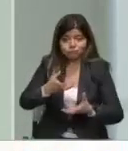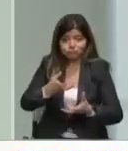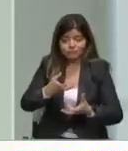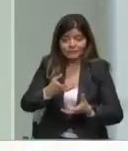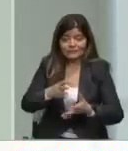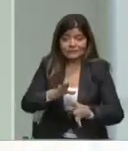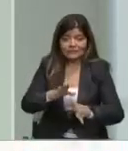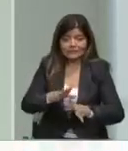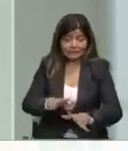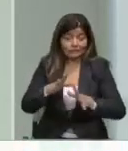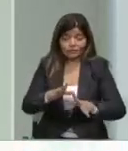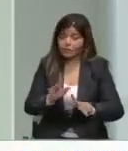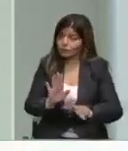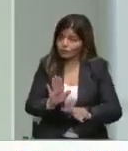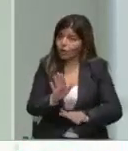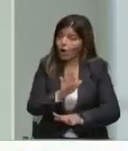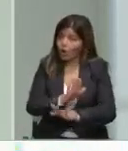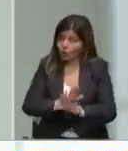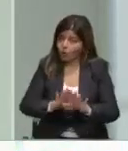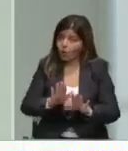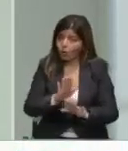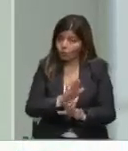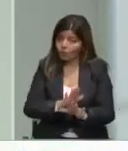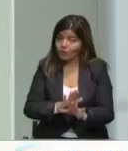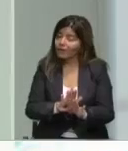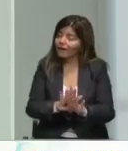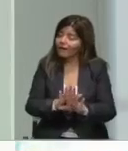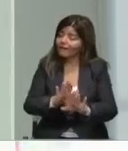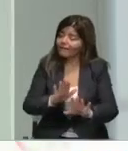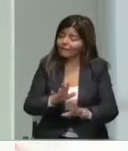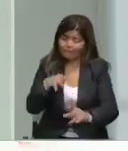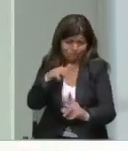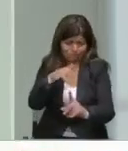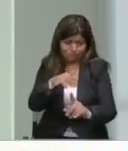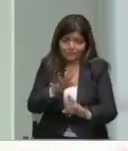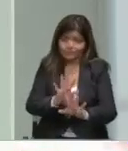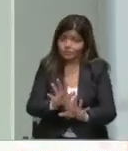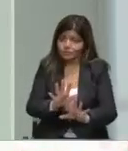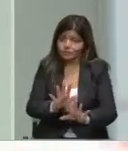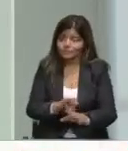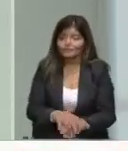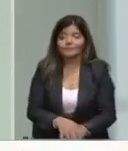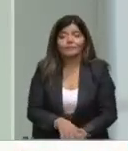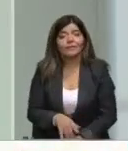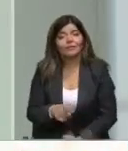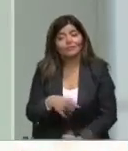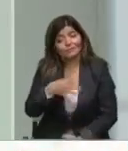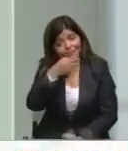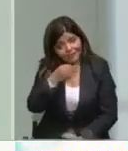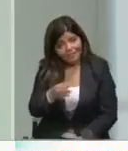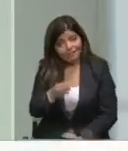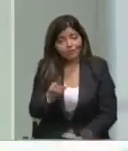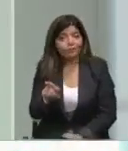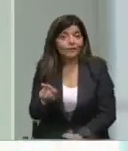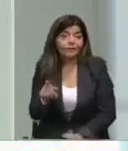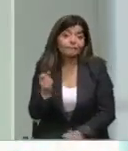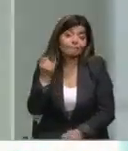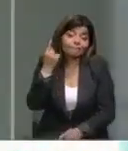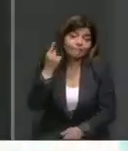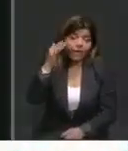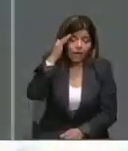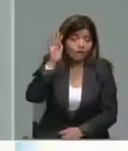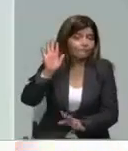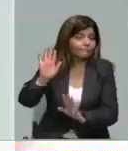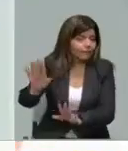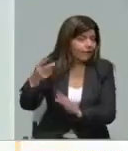para el otro lado. Y eso es lo que siempre trato de evitar, entre comillas. Por eso no lo molesto tanto, pero tiro el mensaje. Si lo agarro, lo agarra, ella es